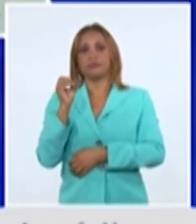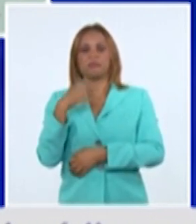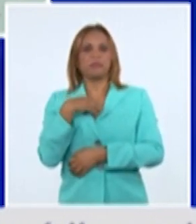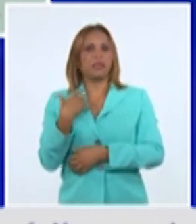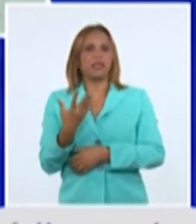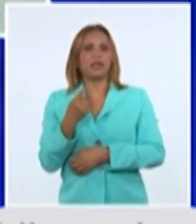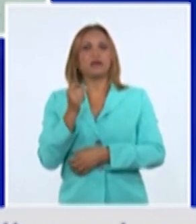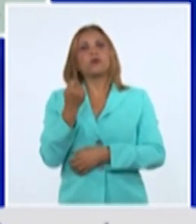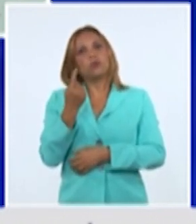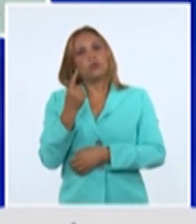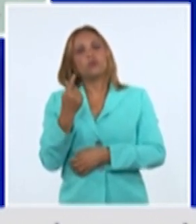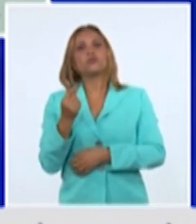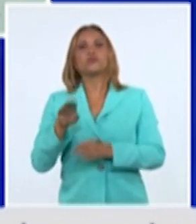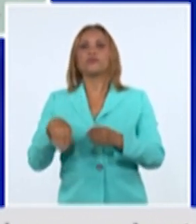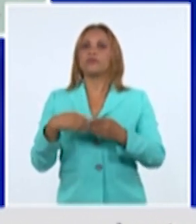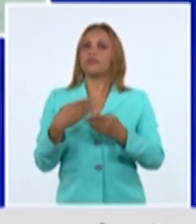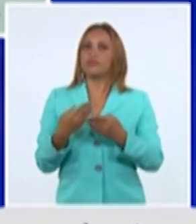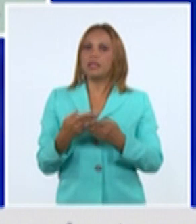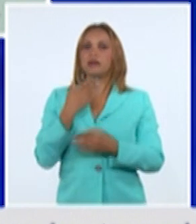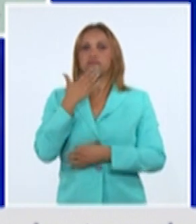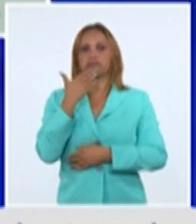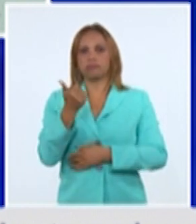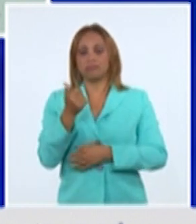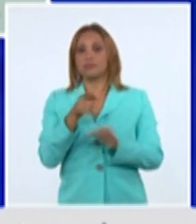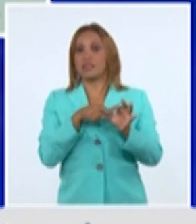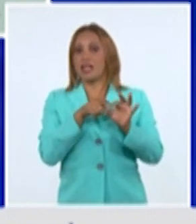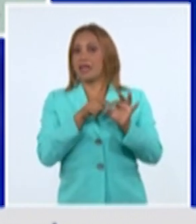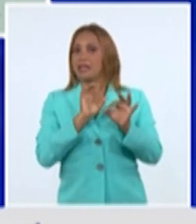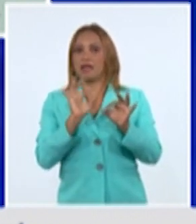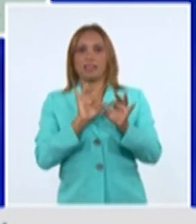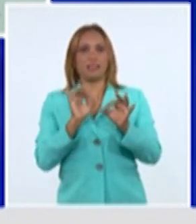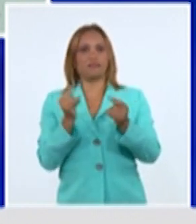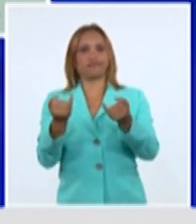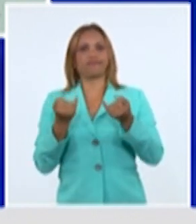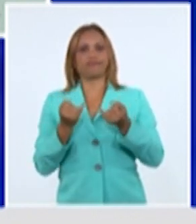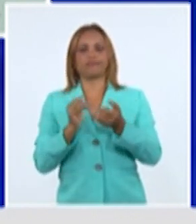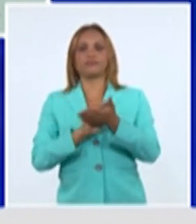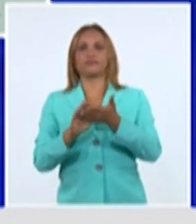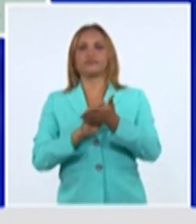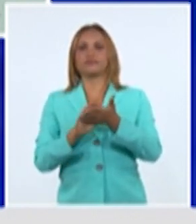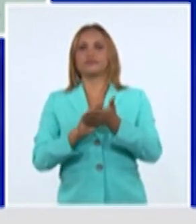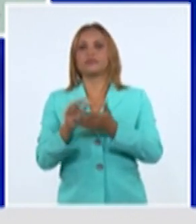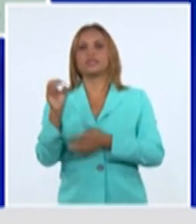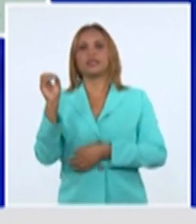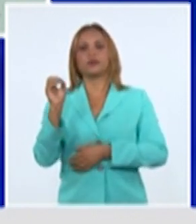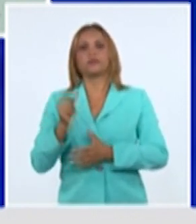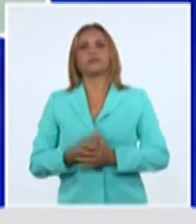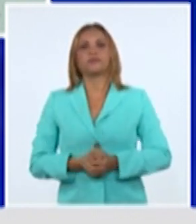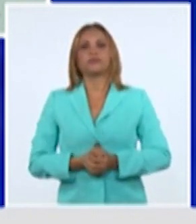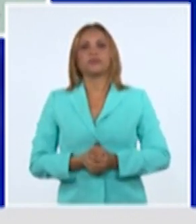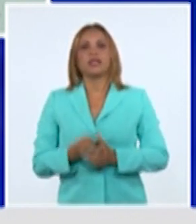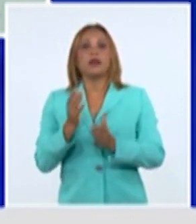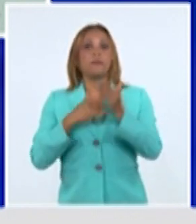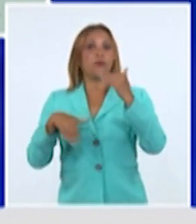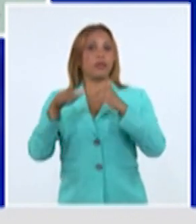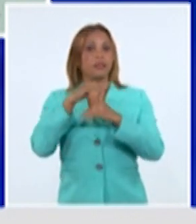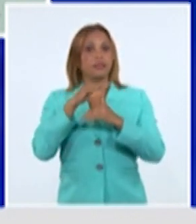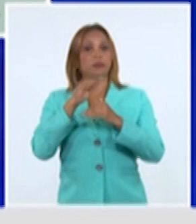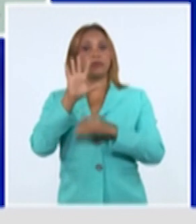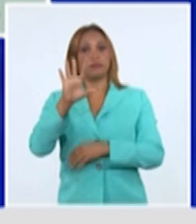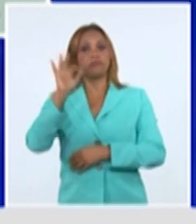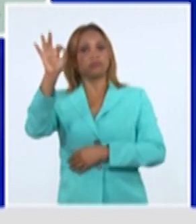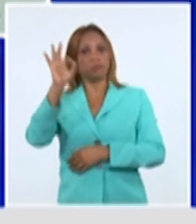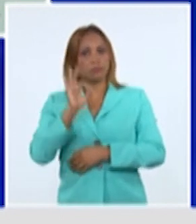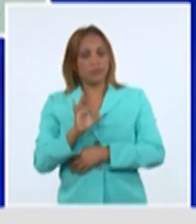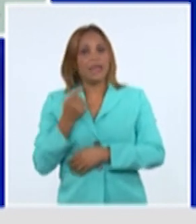Un día más que este municipio no diagnostica casos. Por encima de la media nacional, que ayer